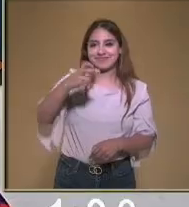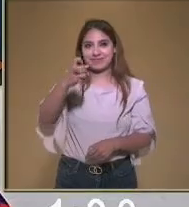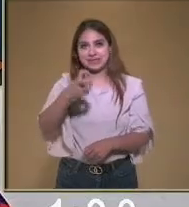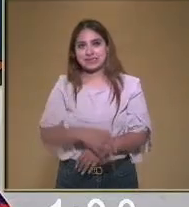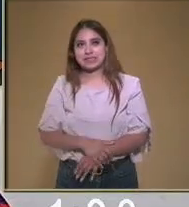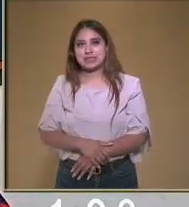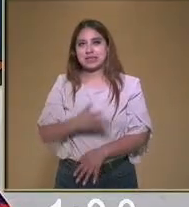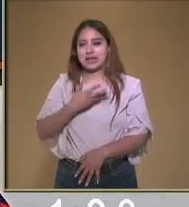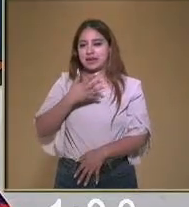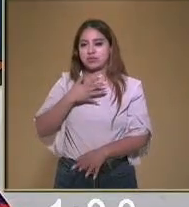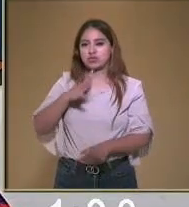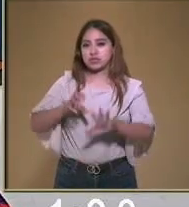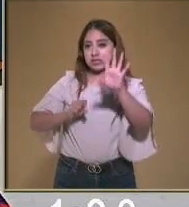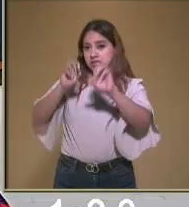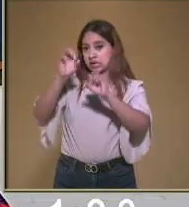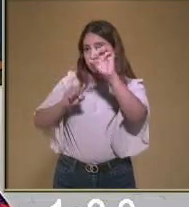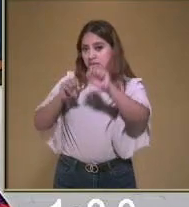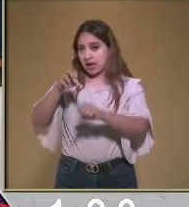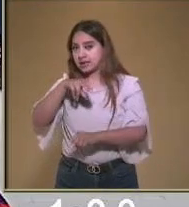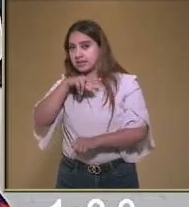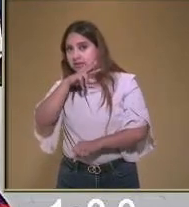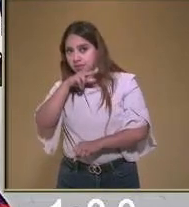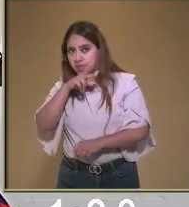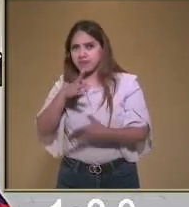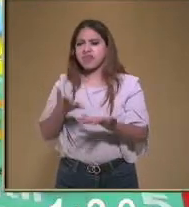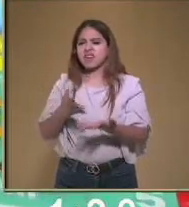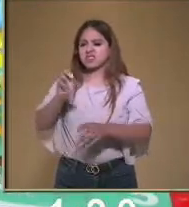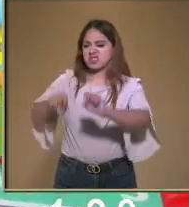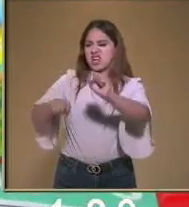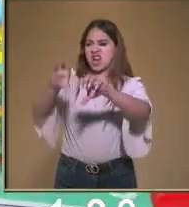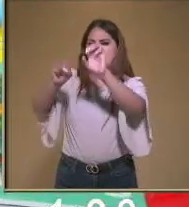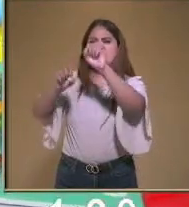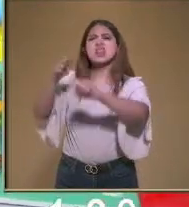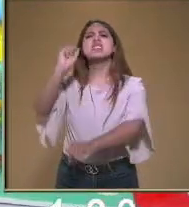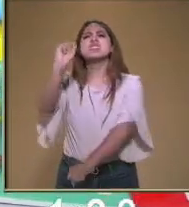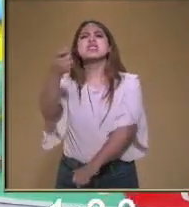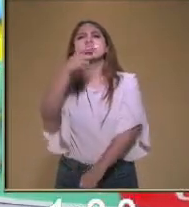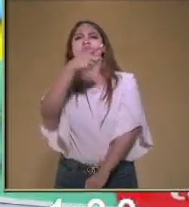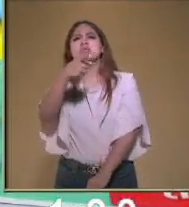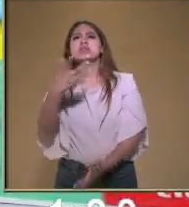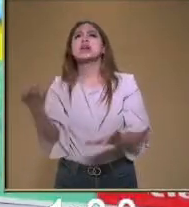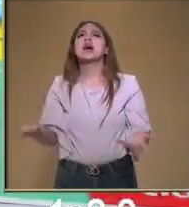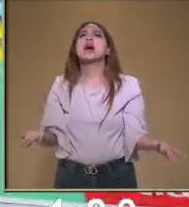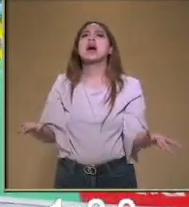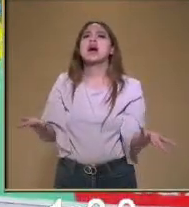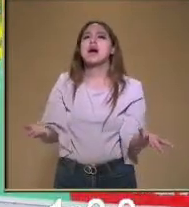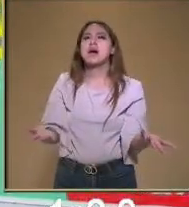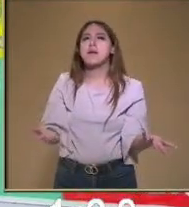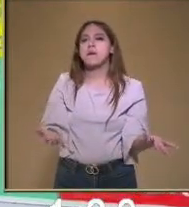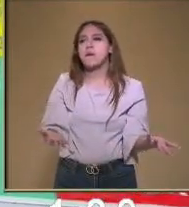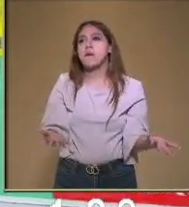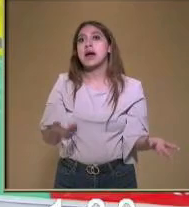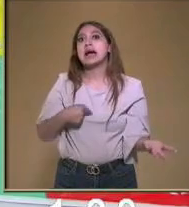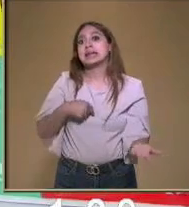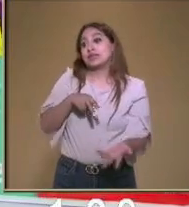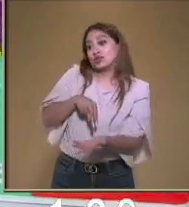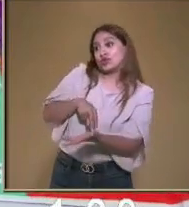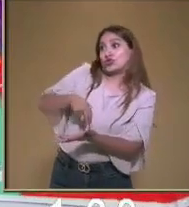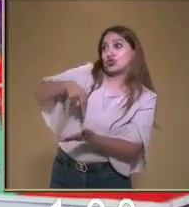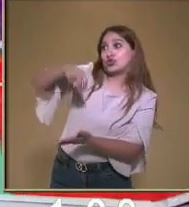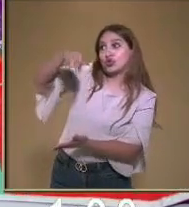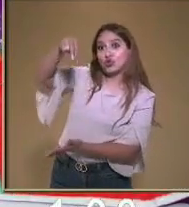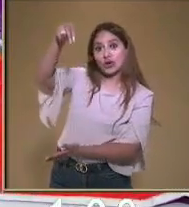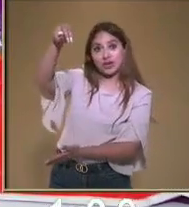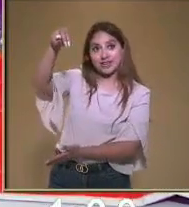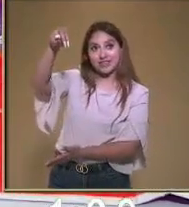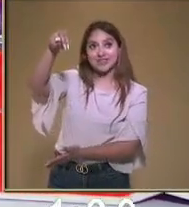y la serpiente. ¿Qué nos indica la escalera si caemos en la casilla donde está la puntita? Subimos, significa que maestra. Vamos a